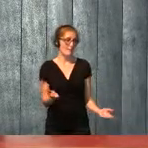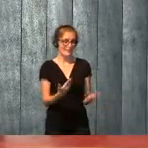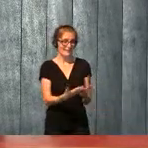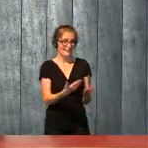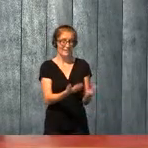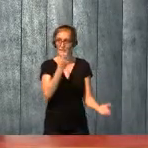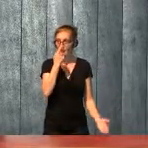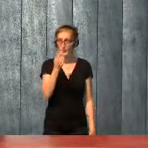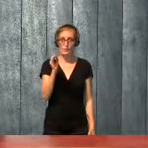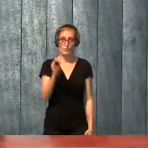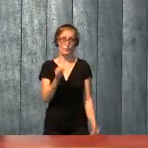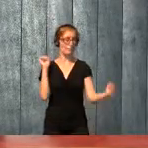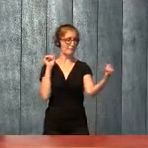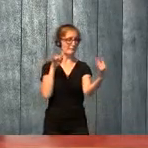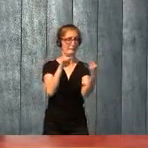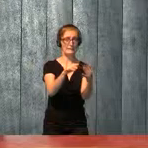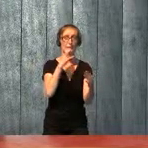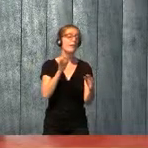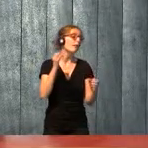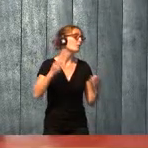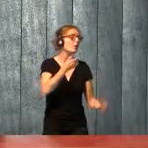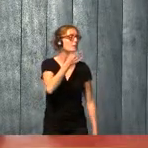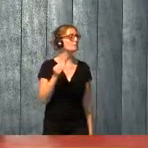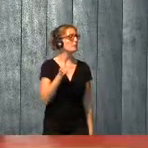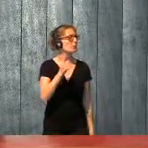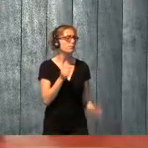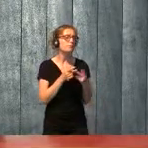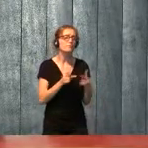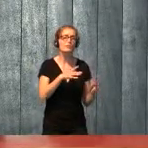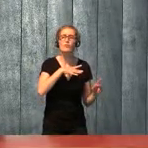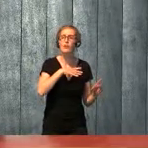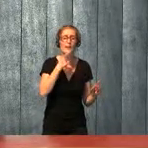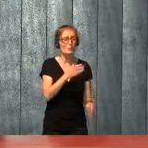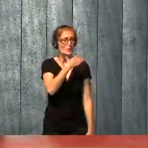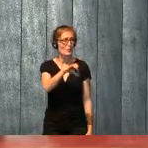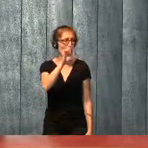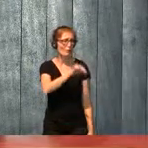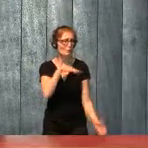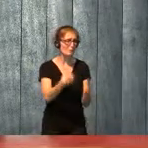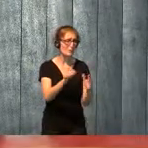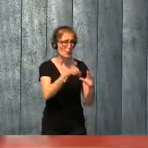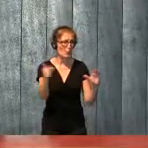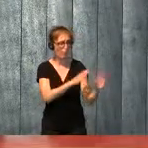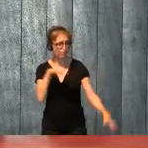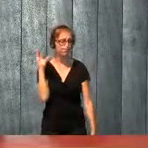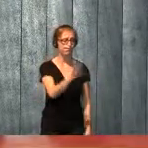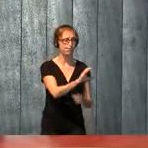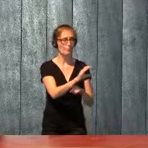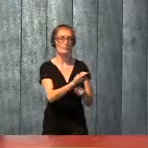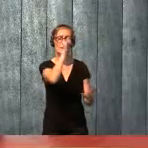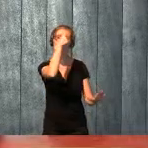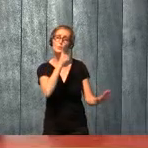Yo siempre digo que en Bilbao, en el Guggenheim, se invirtieron 130 millones de euros. En Bilbao, en